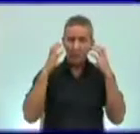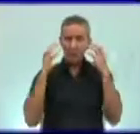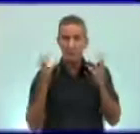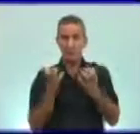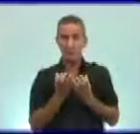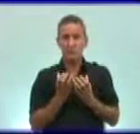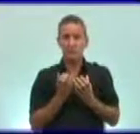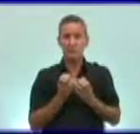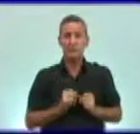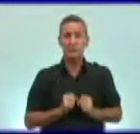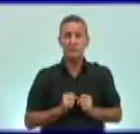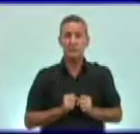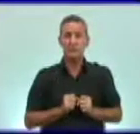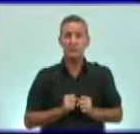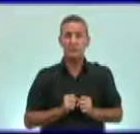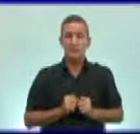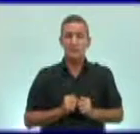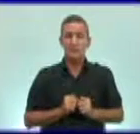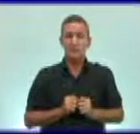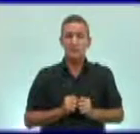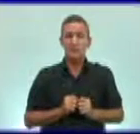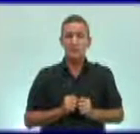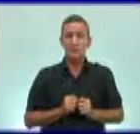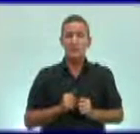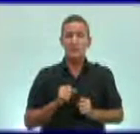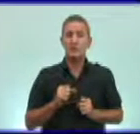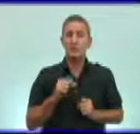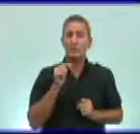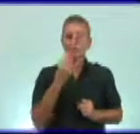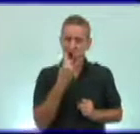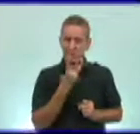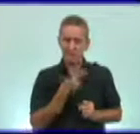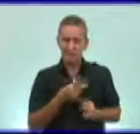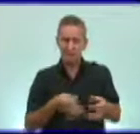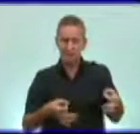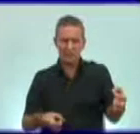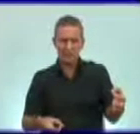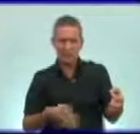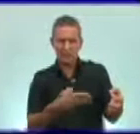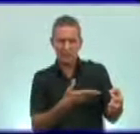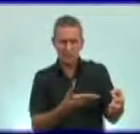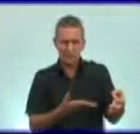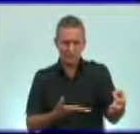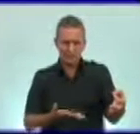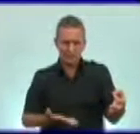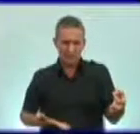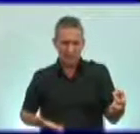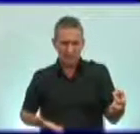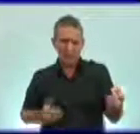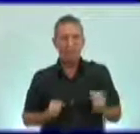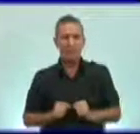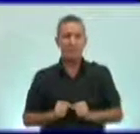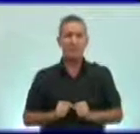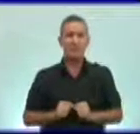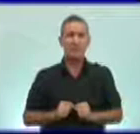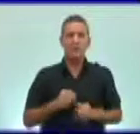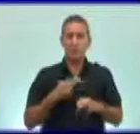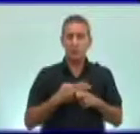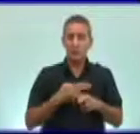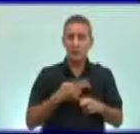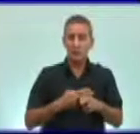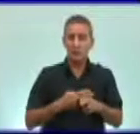fueron las que refrendaron en su panfleto denominado Bolívar y Ponte. Y continúa